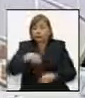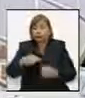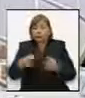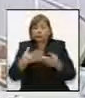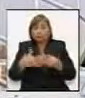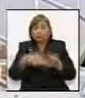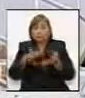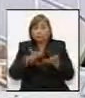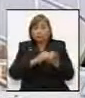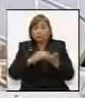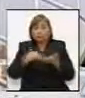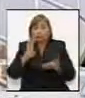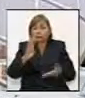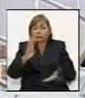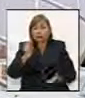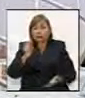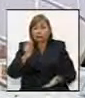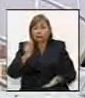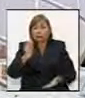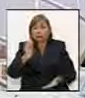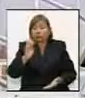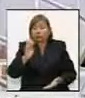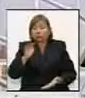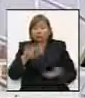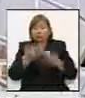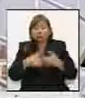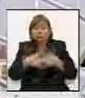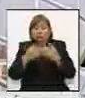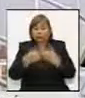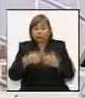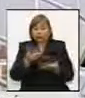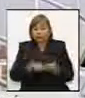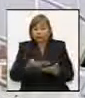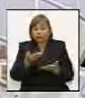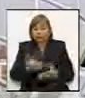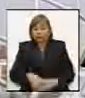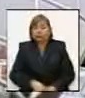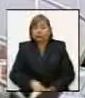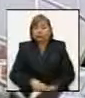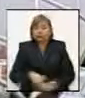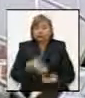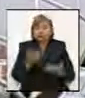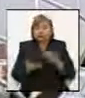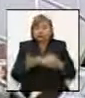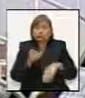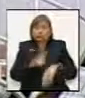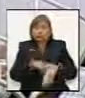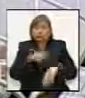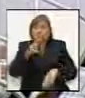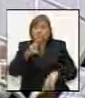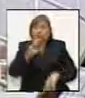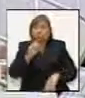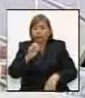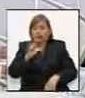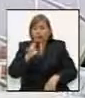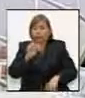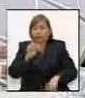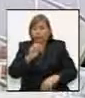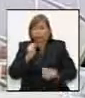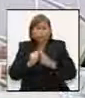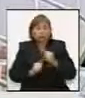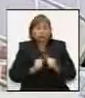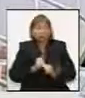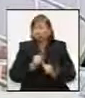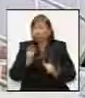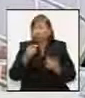baterías y acumuladores? Los fabricantes estiman que en un periodo de 20 o 30 años no vamos a